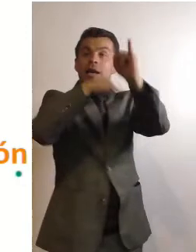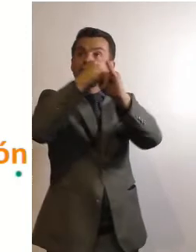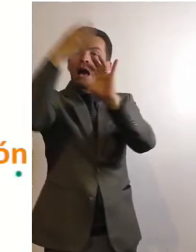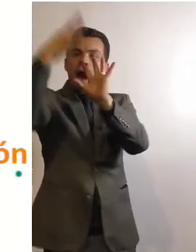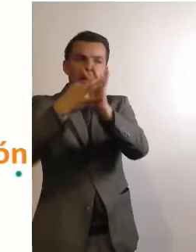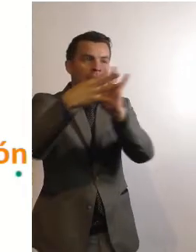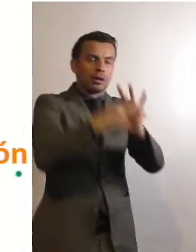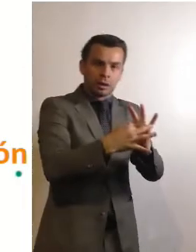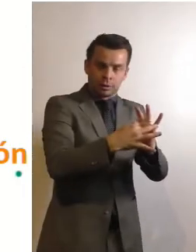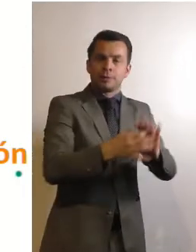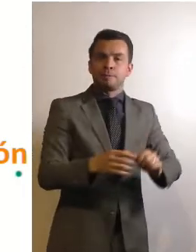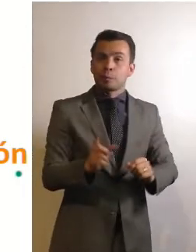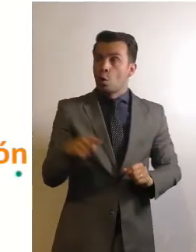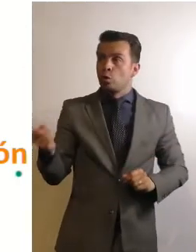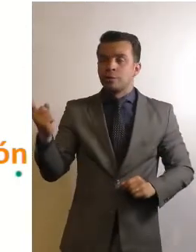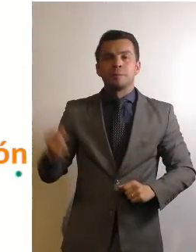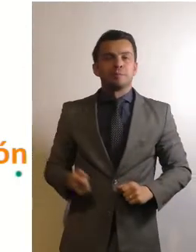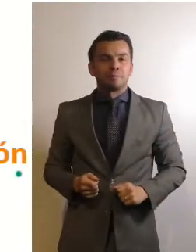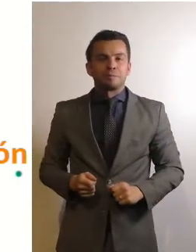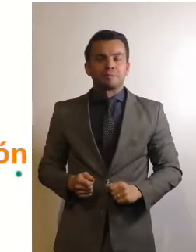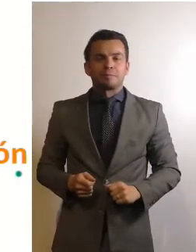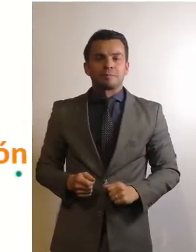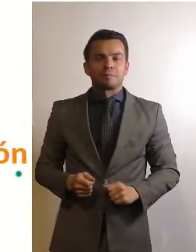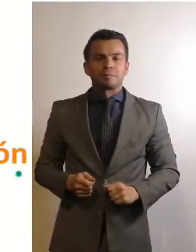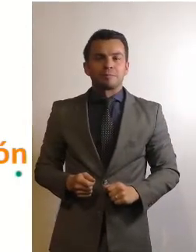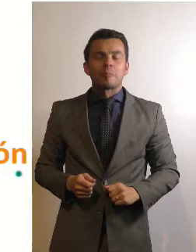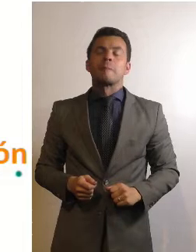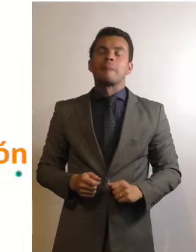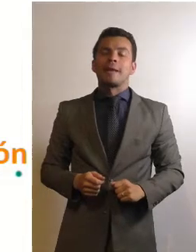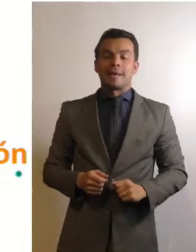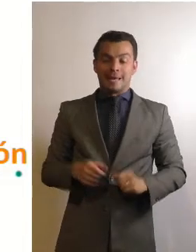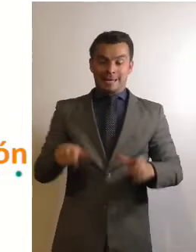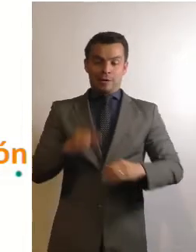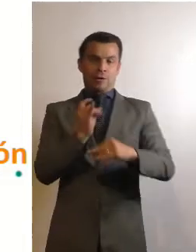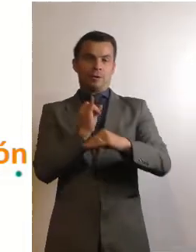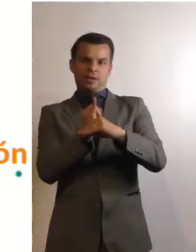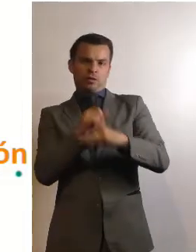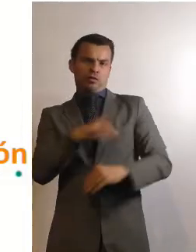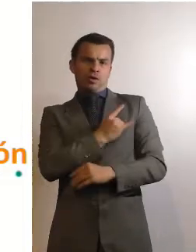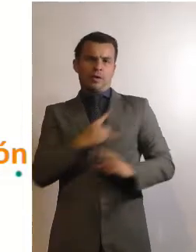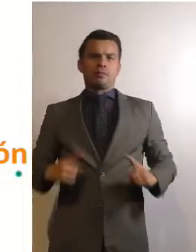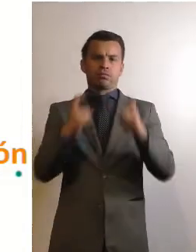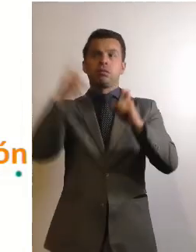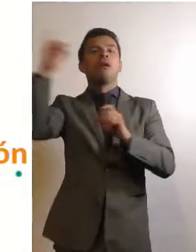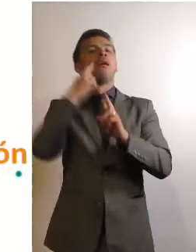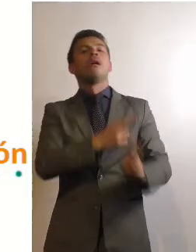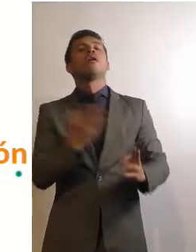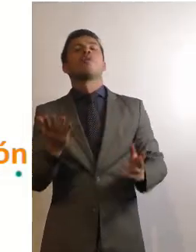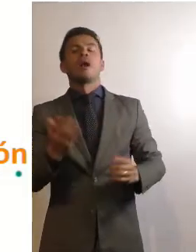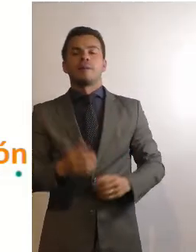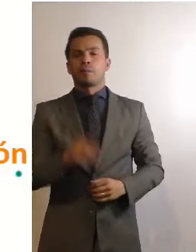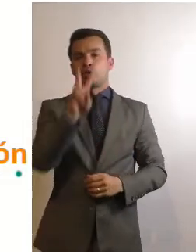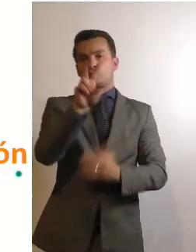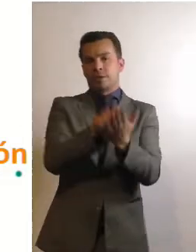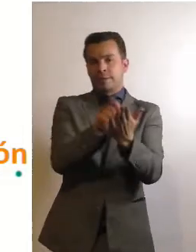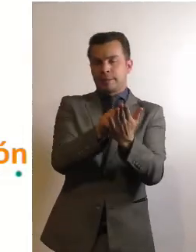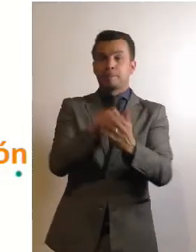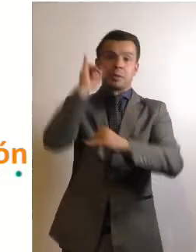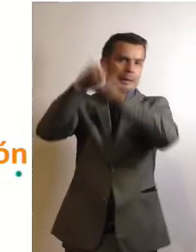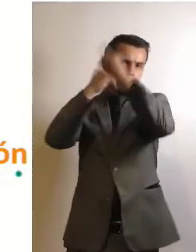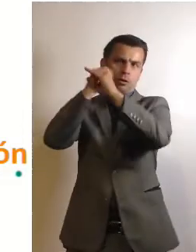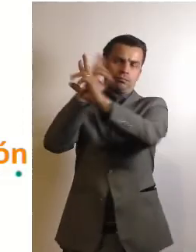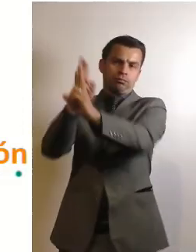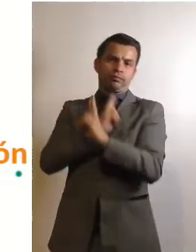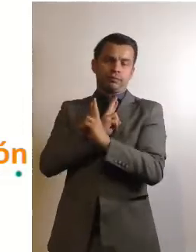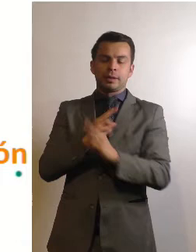Siguiente. En reconocimientos, hemos tenido 2 reconocimientos internacionales por